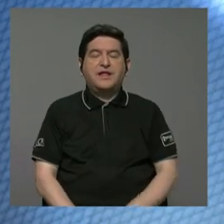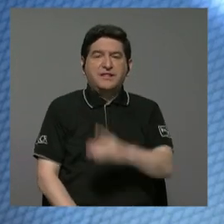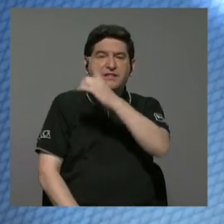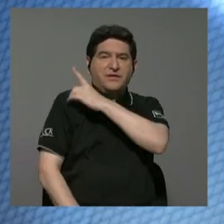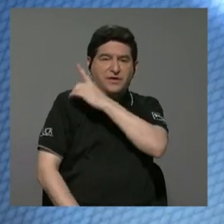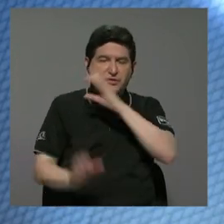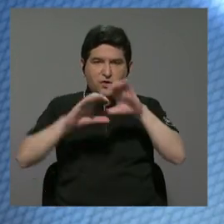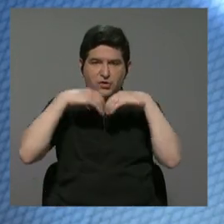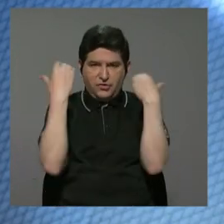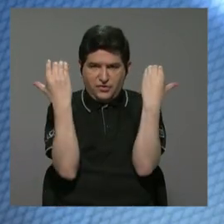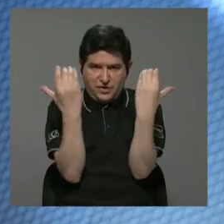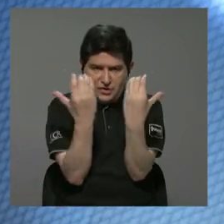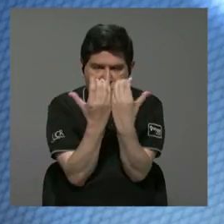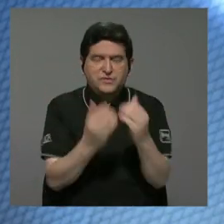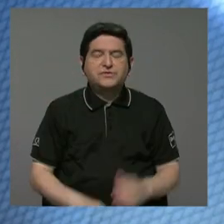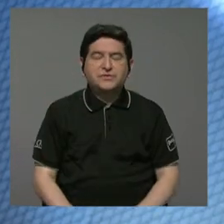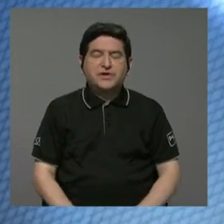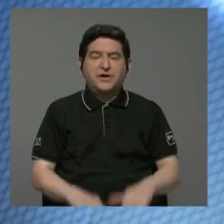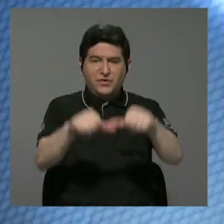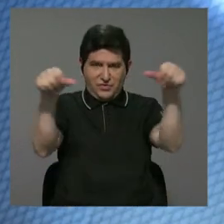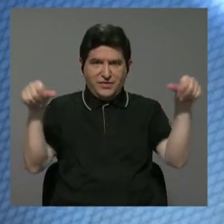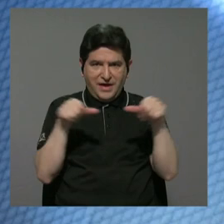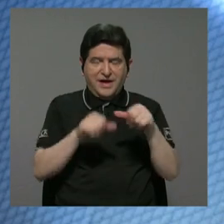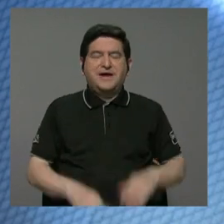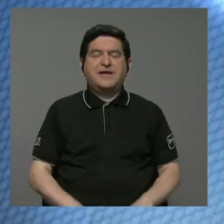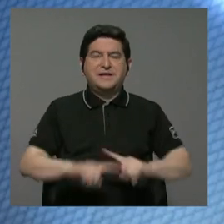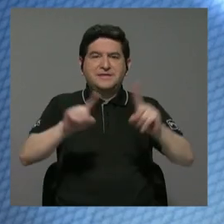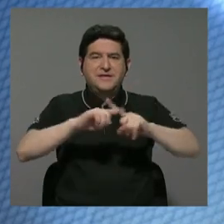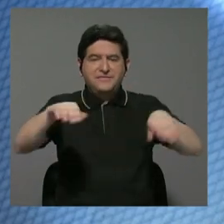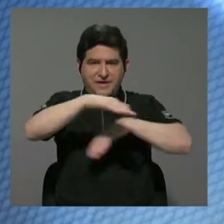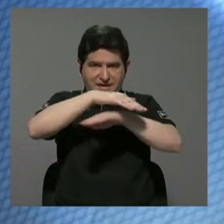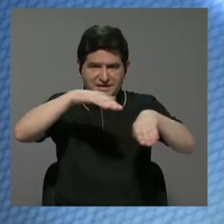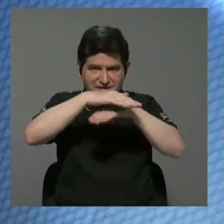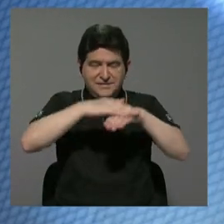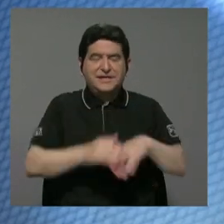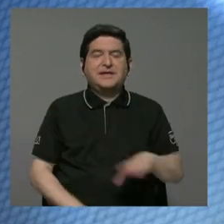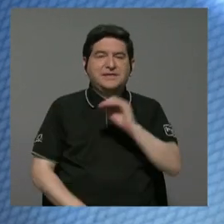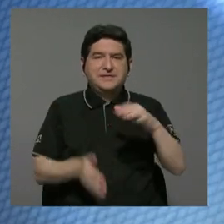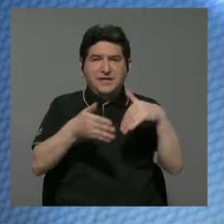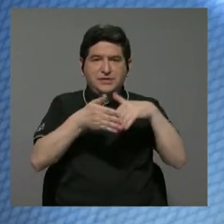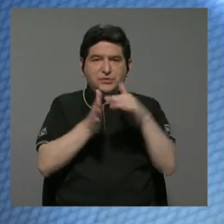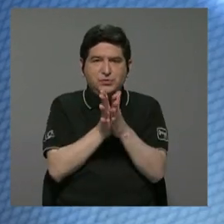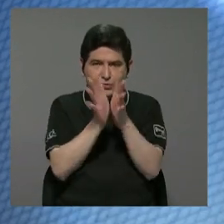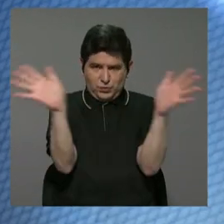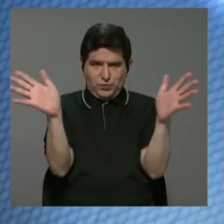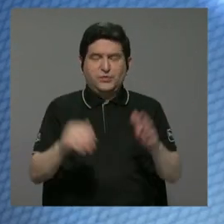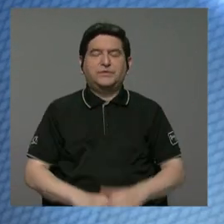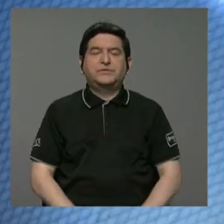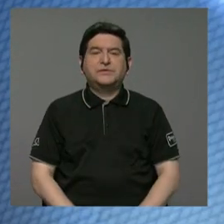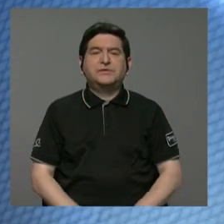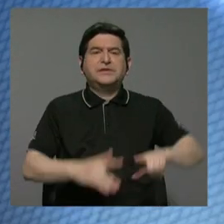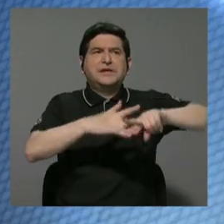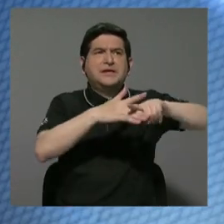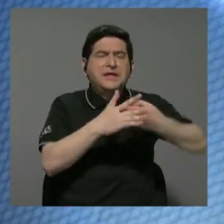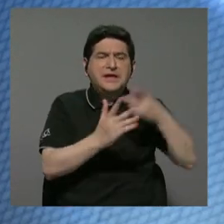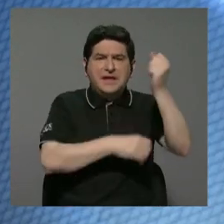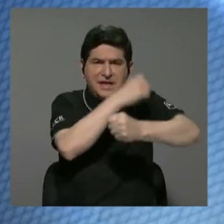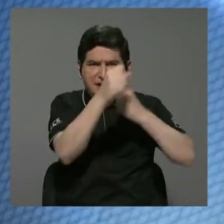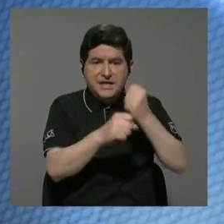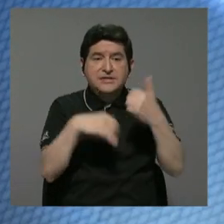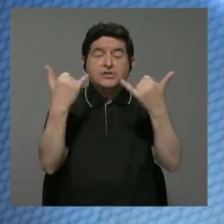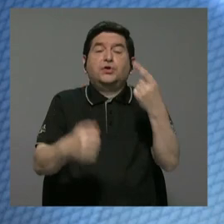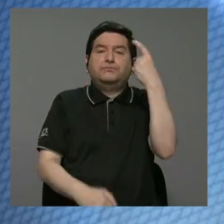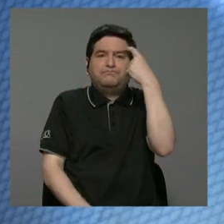que está integrado por decanos, decanas, sedes regionales, el CEP y la Escuela de Estudios Generales. Y desde inicios de este año estamos